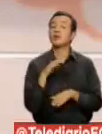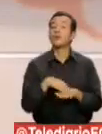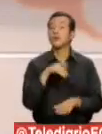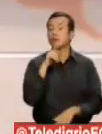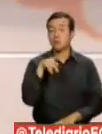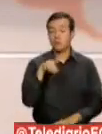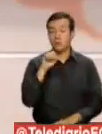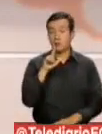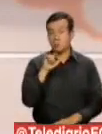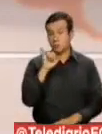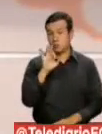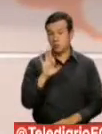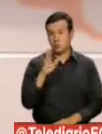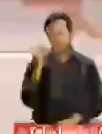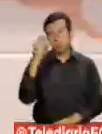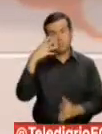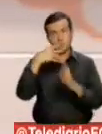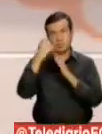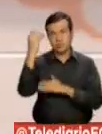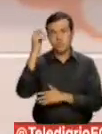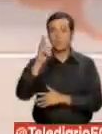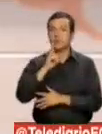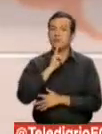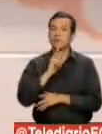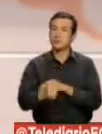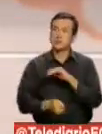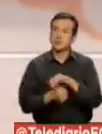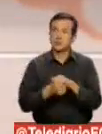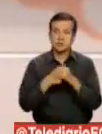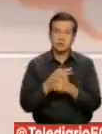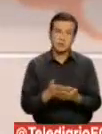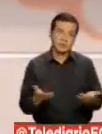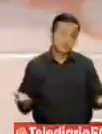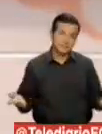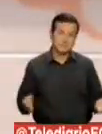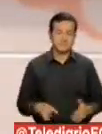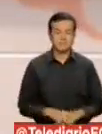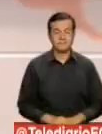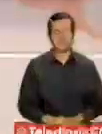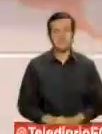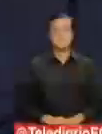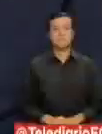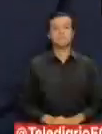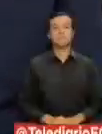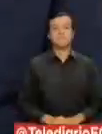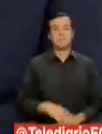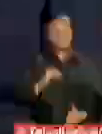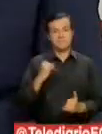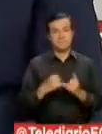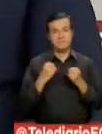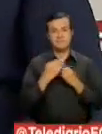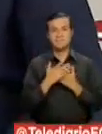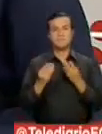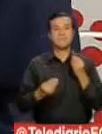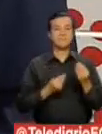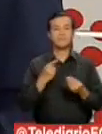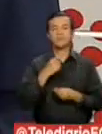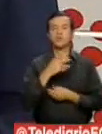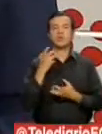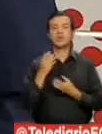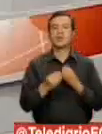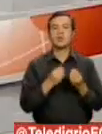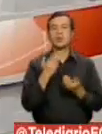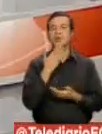el señor Pólit. Claro que ahora está fugado en Miami, por lo menos de lo que se sabe. Vamos concluyendo. ¿Qué aspiran, qué